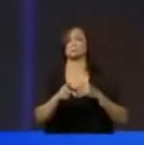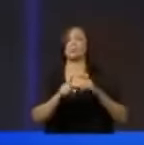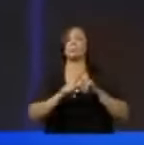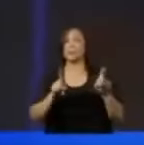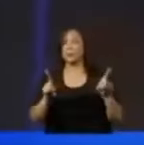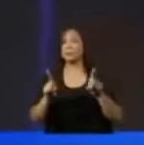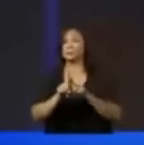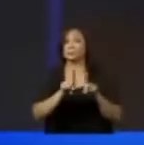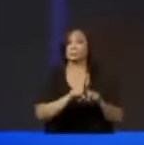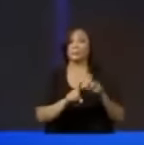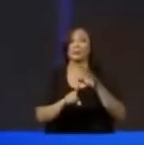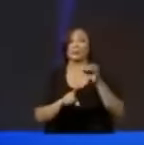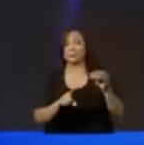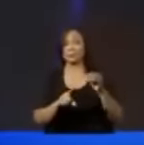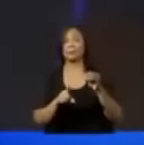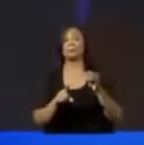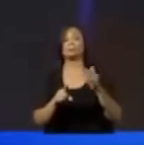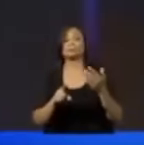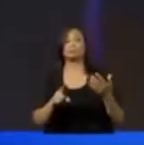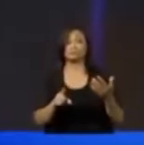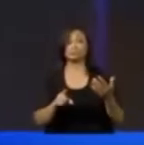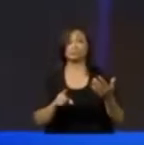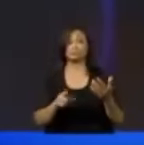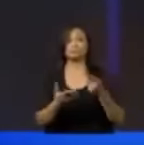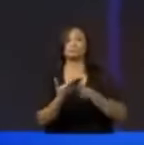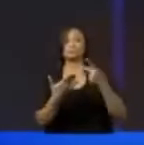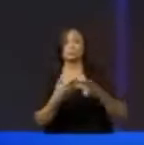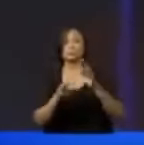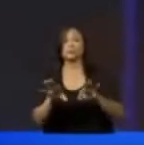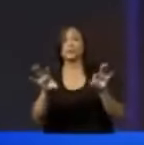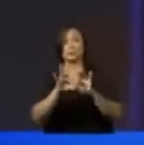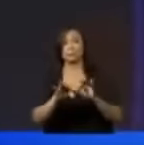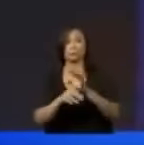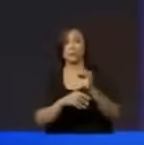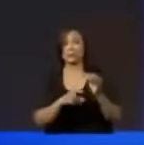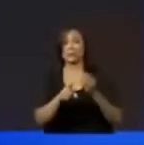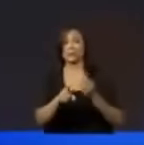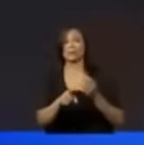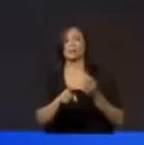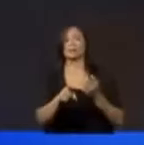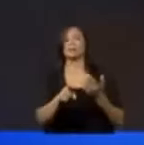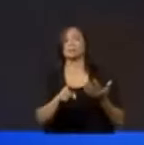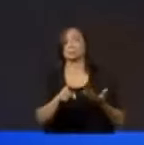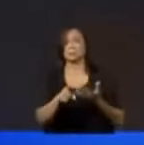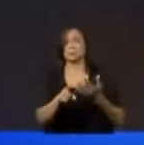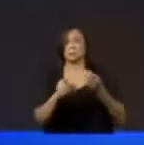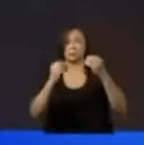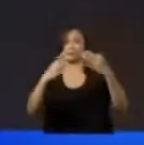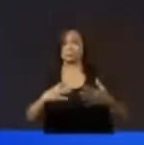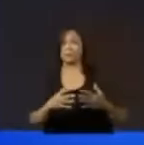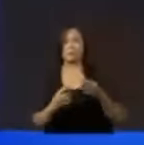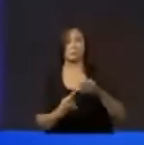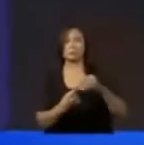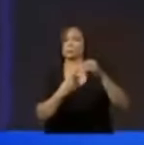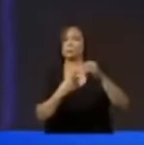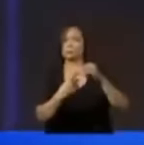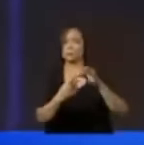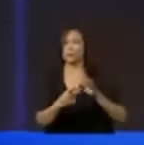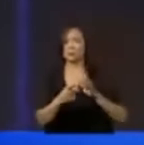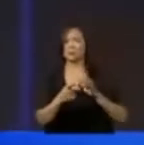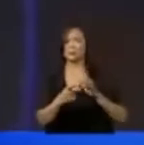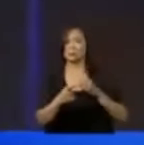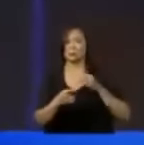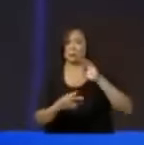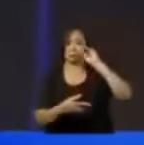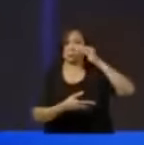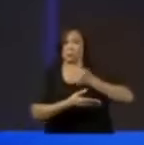Pero además tenemos que retomar programas tan importantes como docentes por excelencia.